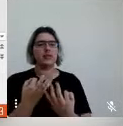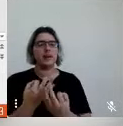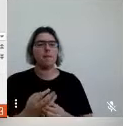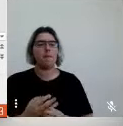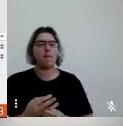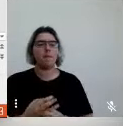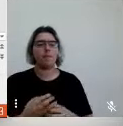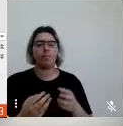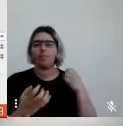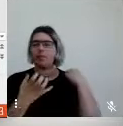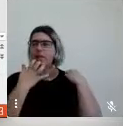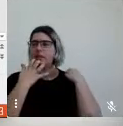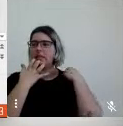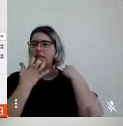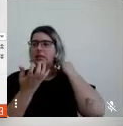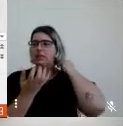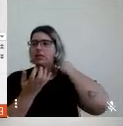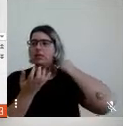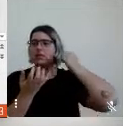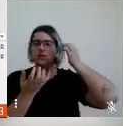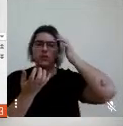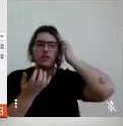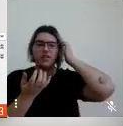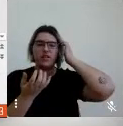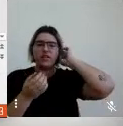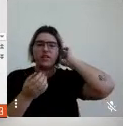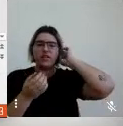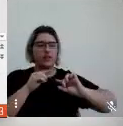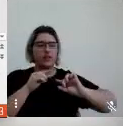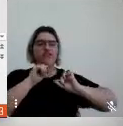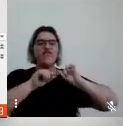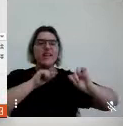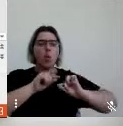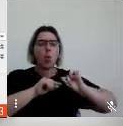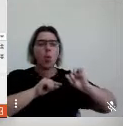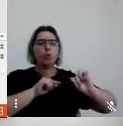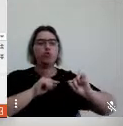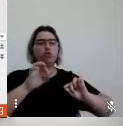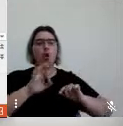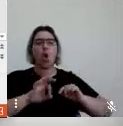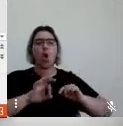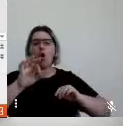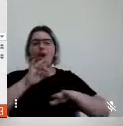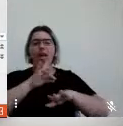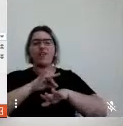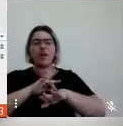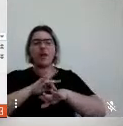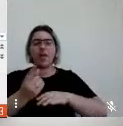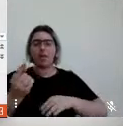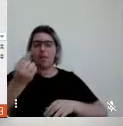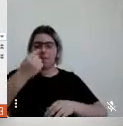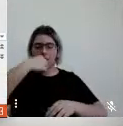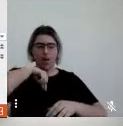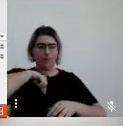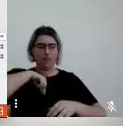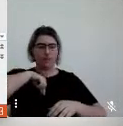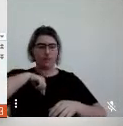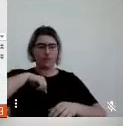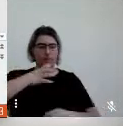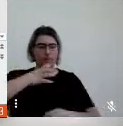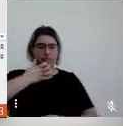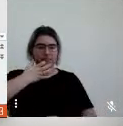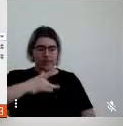un virus o un patógeno que pueda entrar en nuestro organismo, si nuestra flora y nuestra